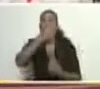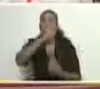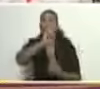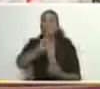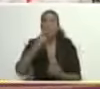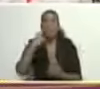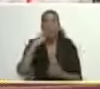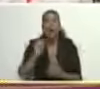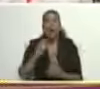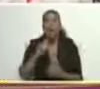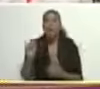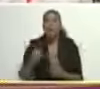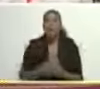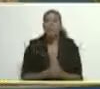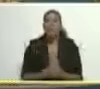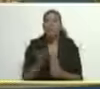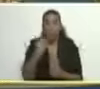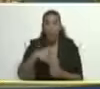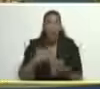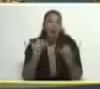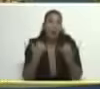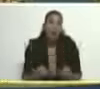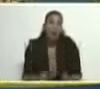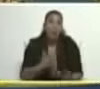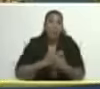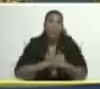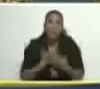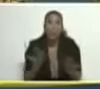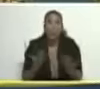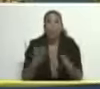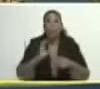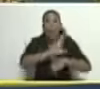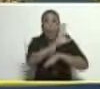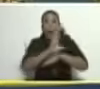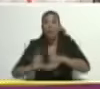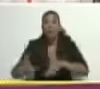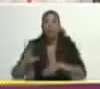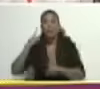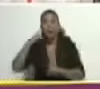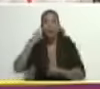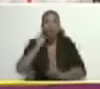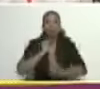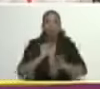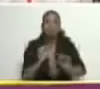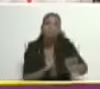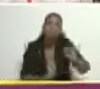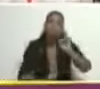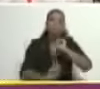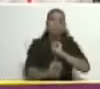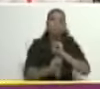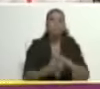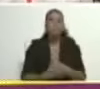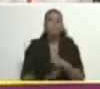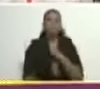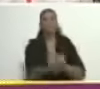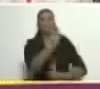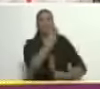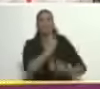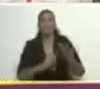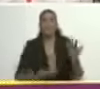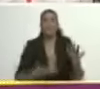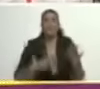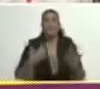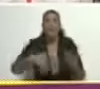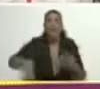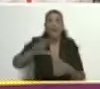Catacora, y ahora entonces del Caribe llega la ofensiva. Ofensiva del